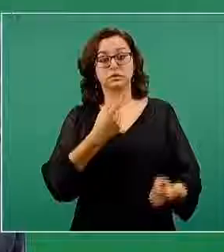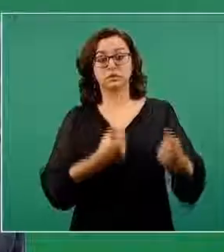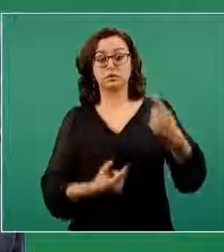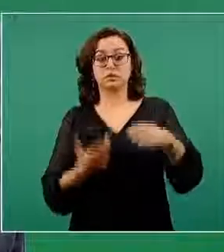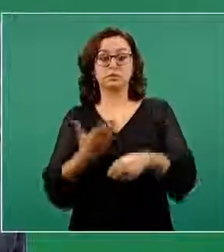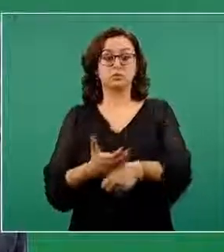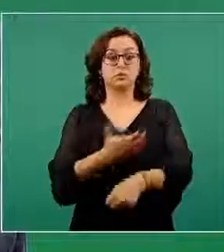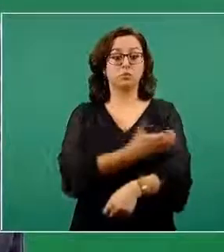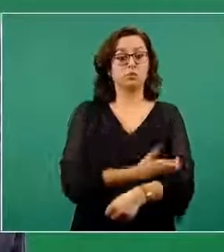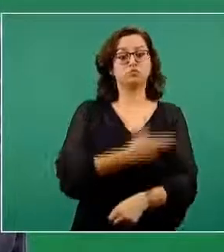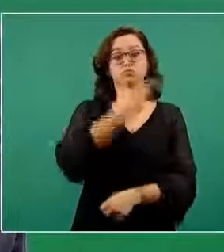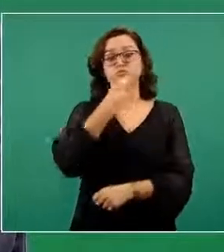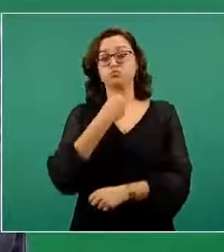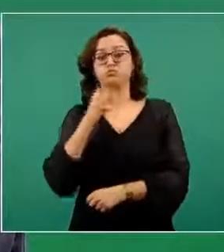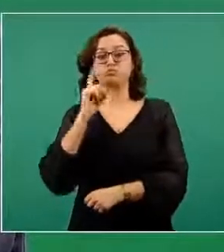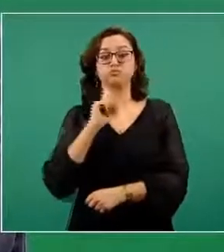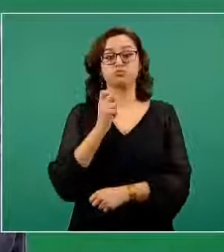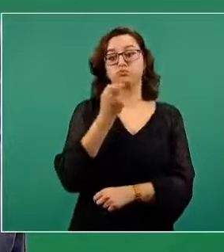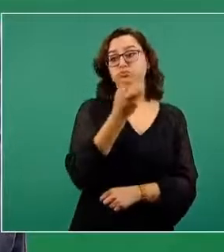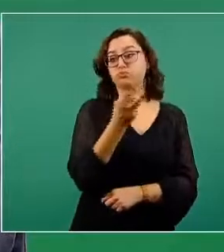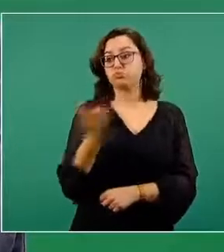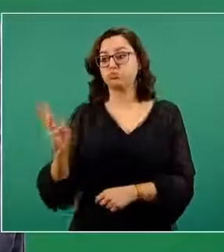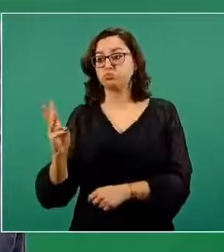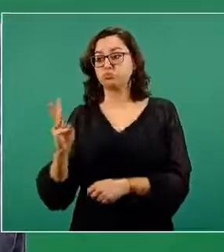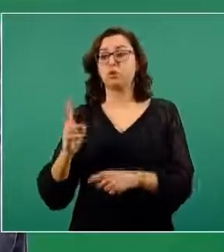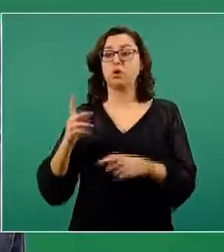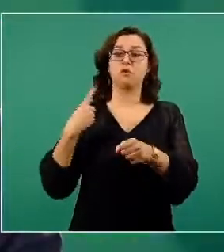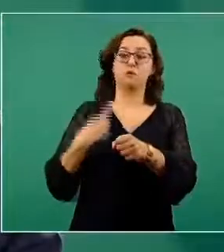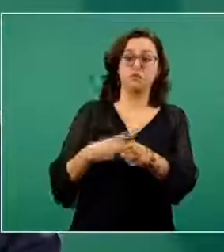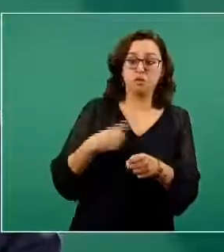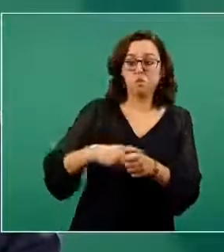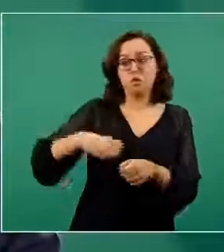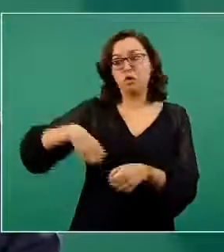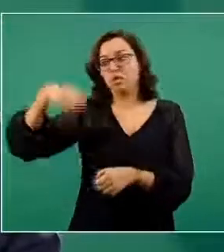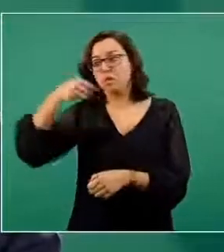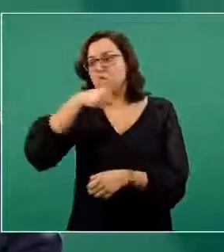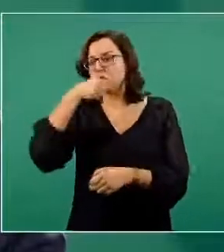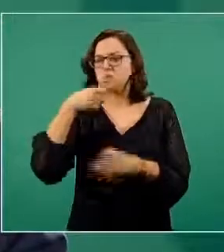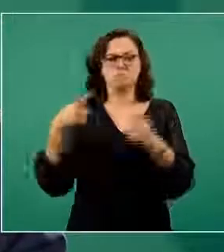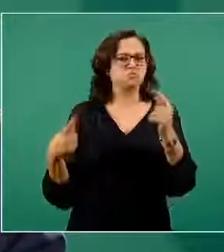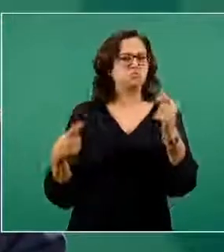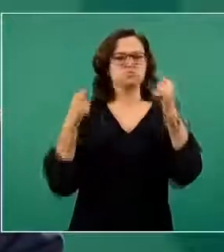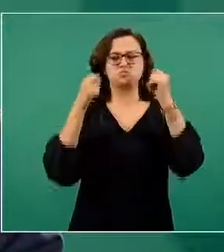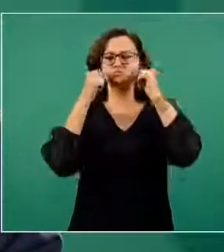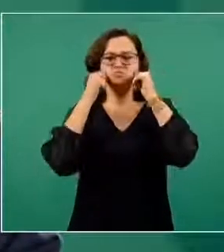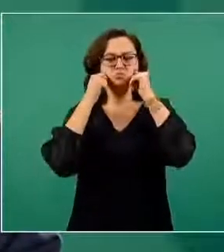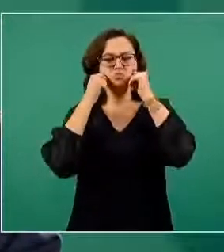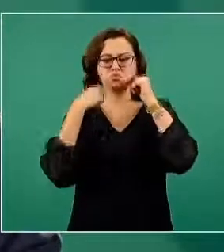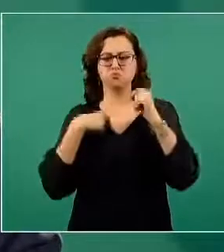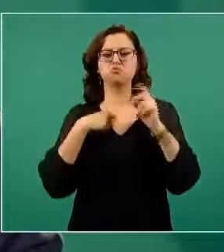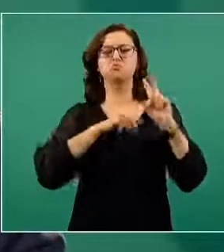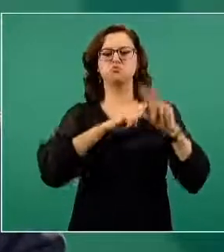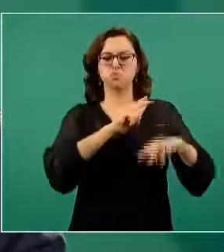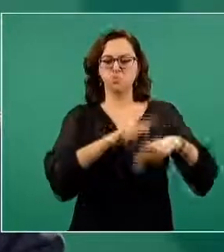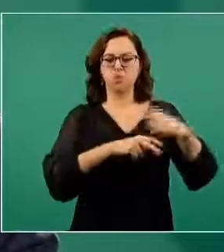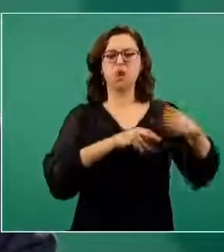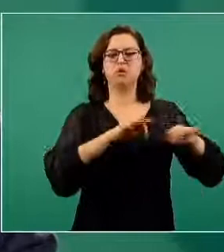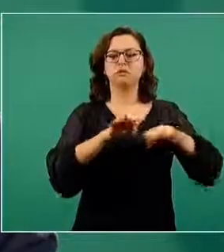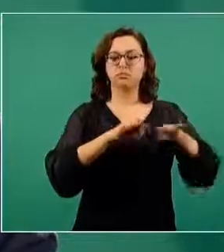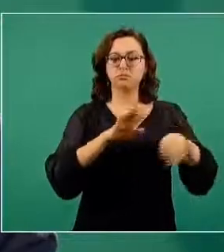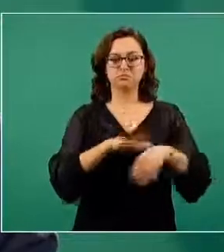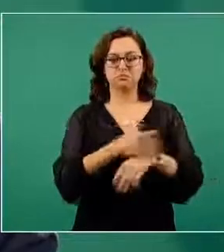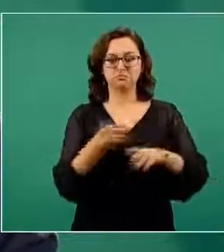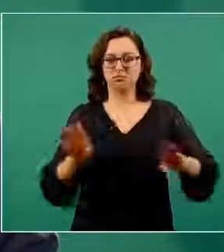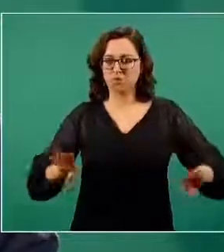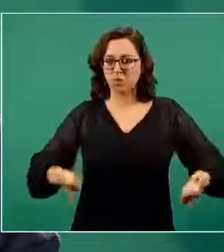salud que teniendo esas condiciones de vulnerabilidad prefirieron trabajar por un asunto de vocación, por un asunto de